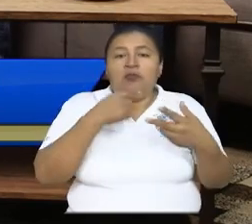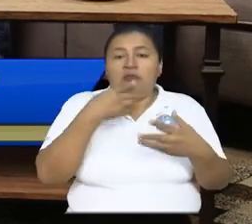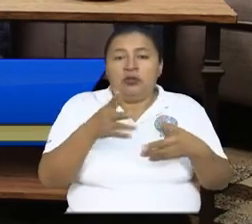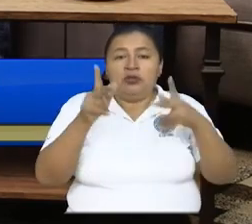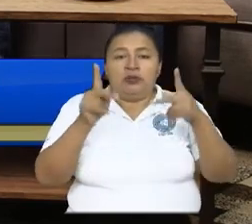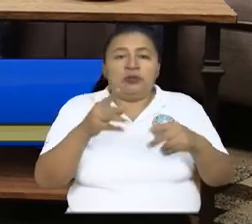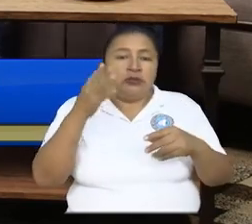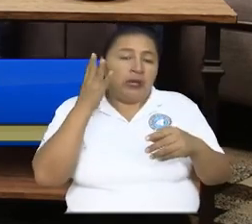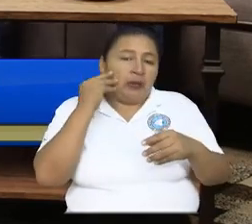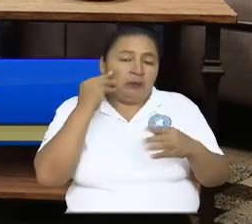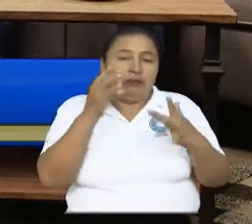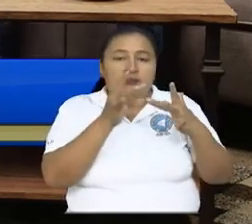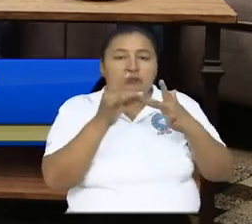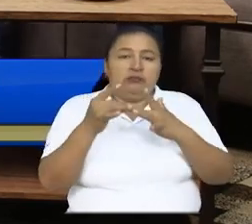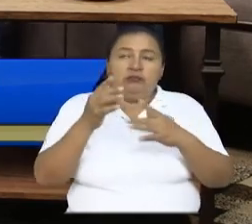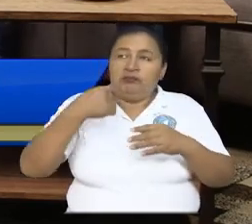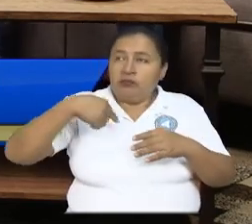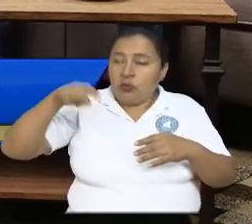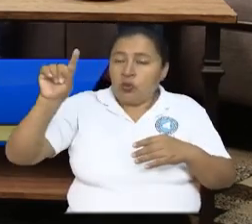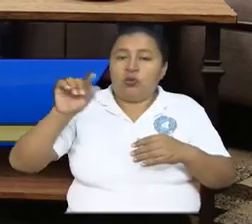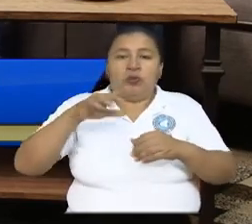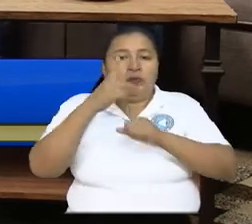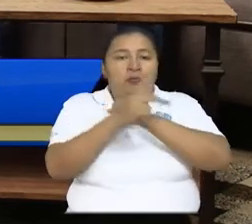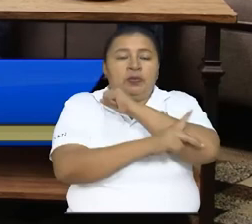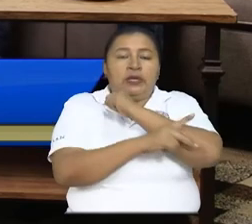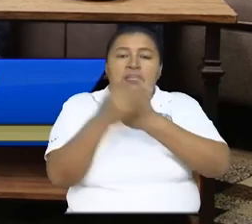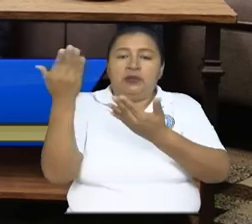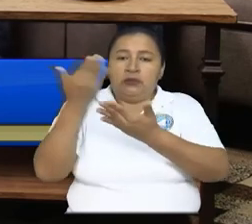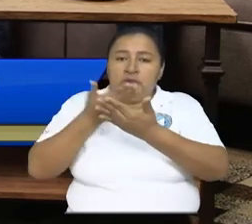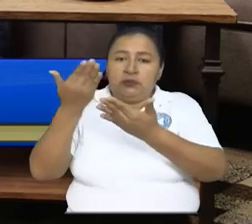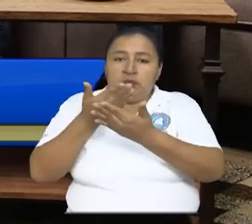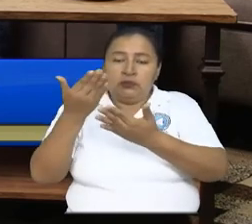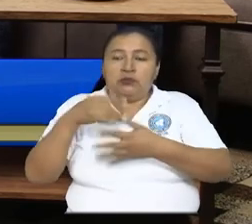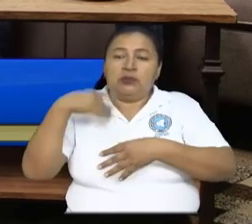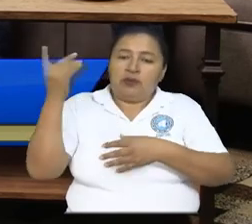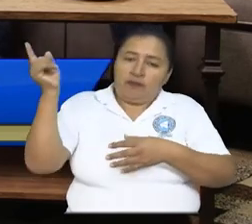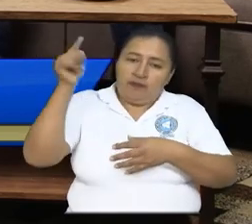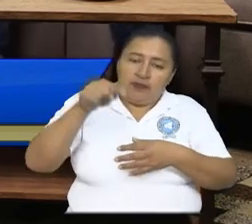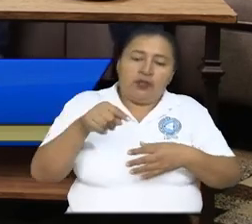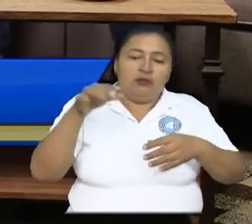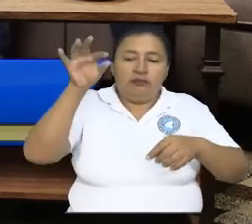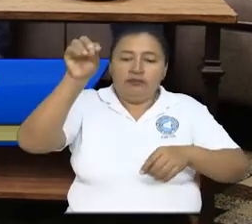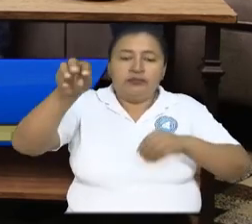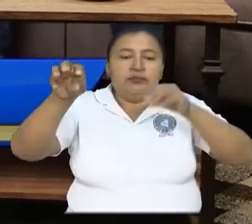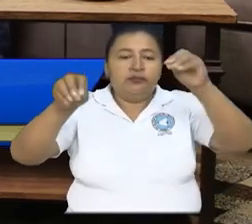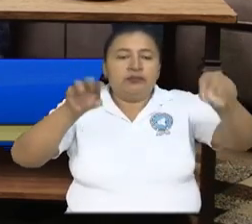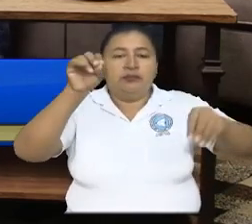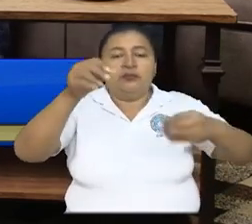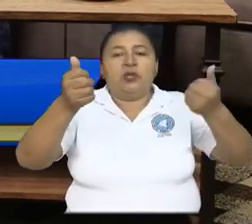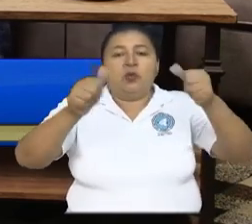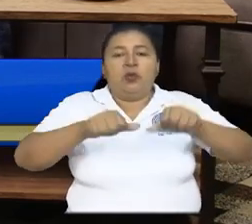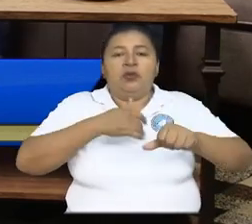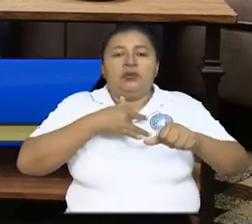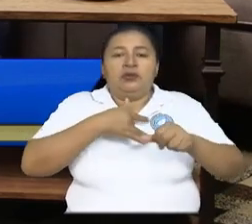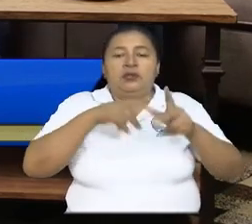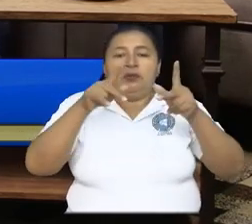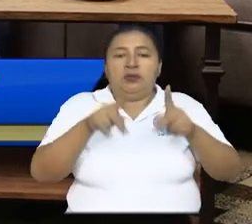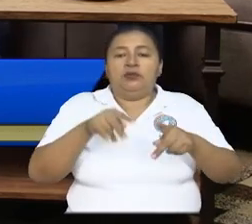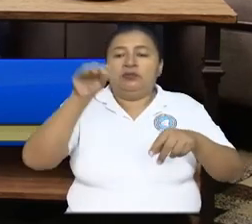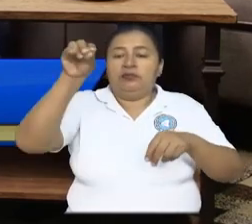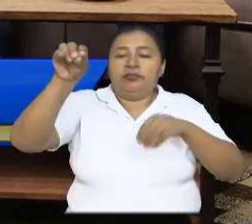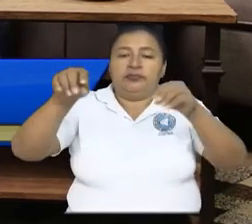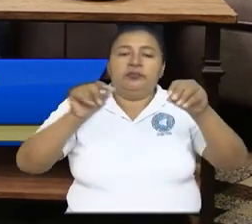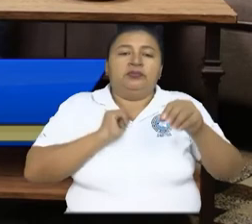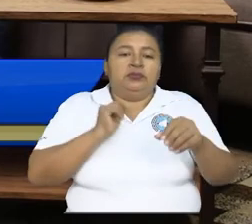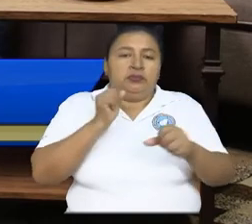especialistas fuera del país para poder digamos cuando vengan ubicarse según las necesidades que se tengan